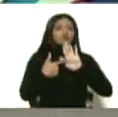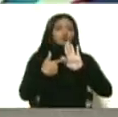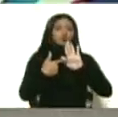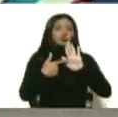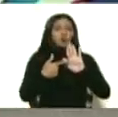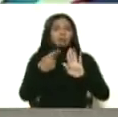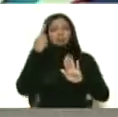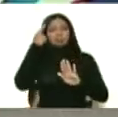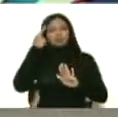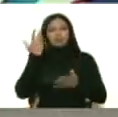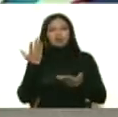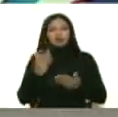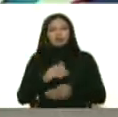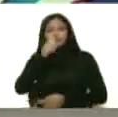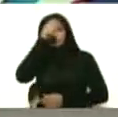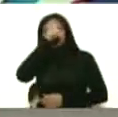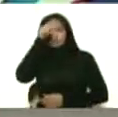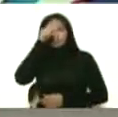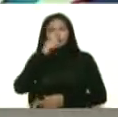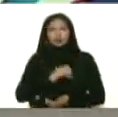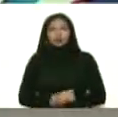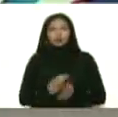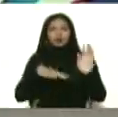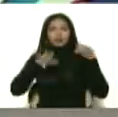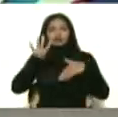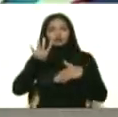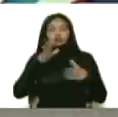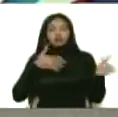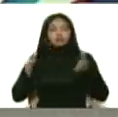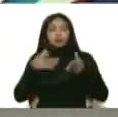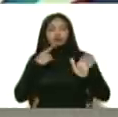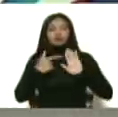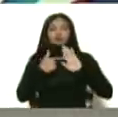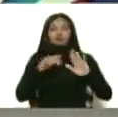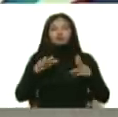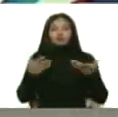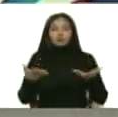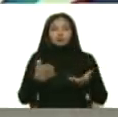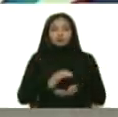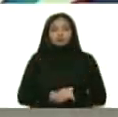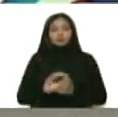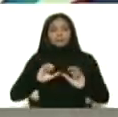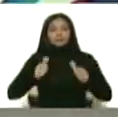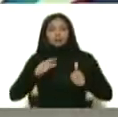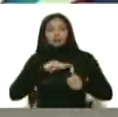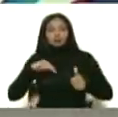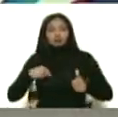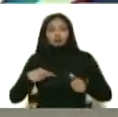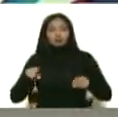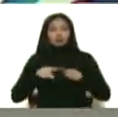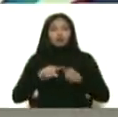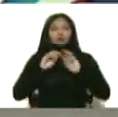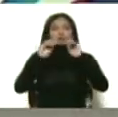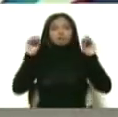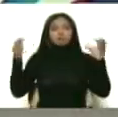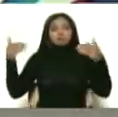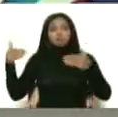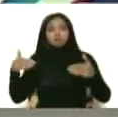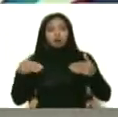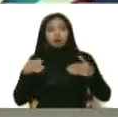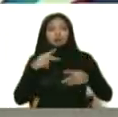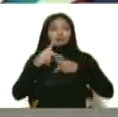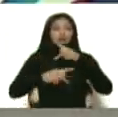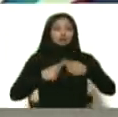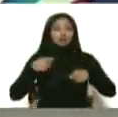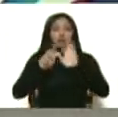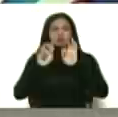el día domingo 14 de marzo, cuando iniciamos, cuando se convocó a este